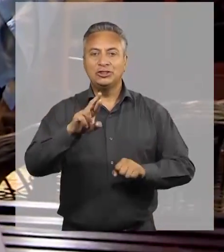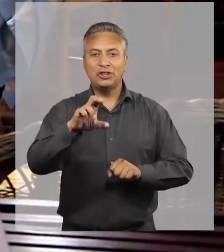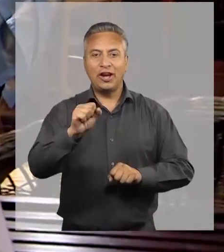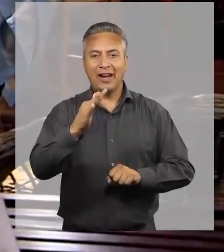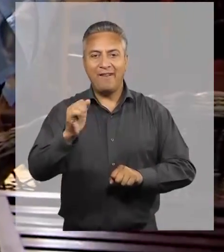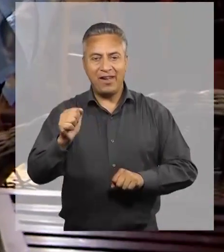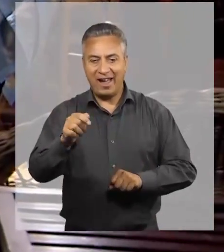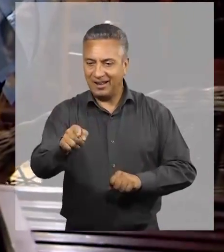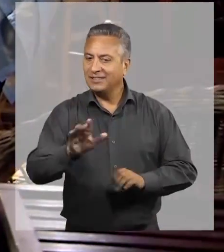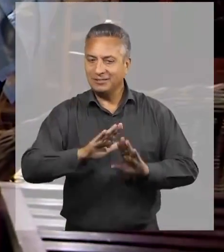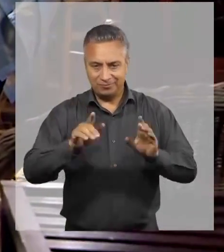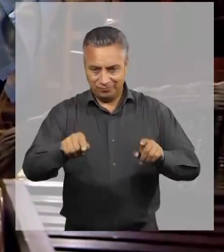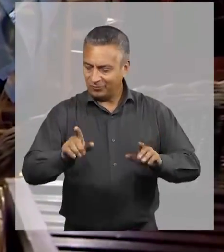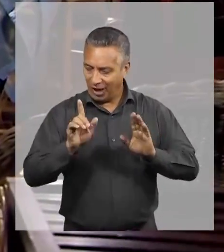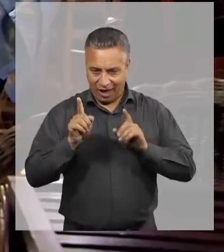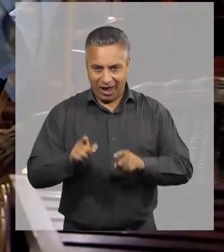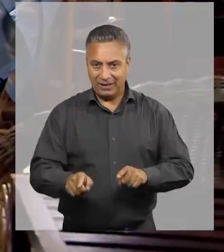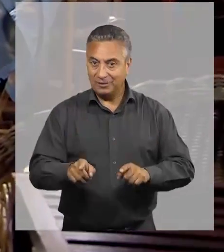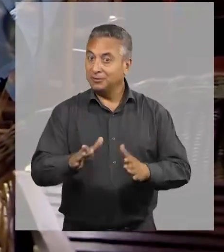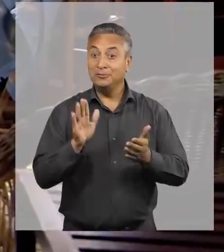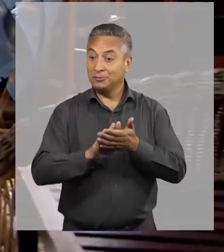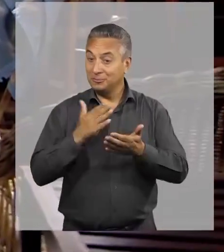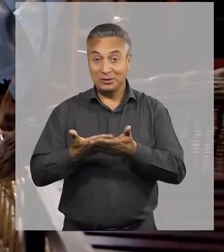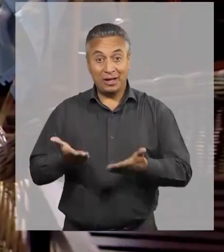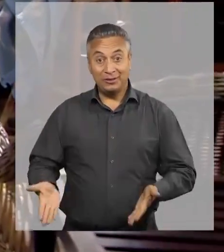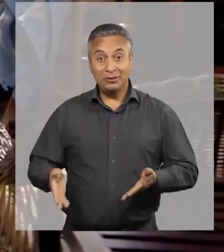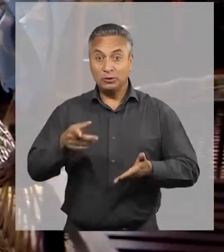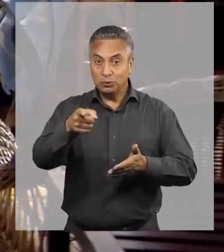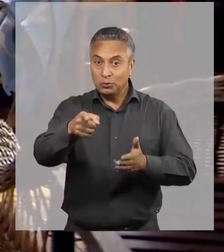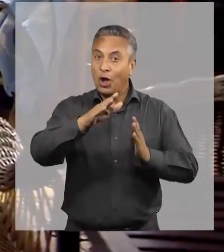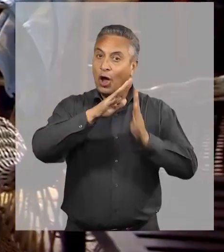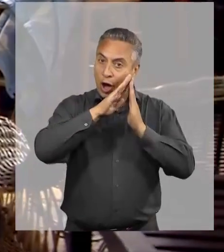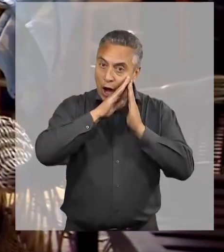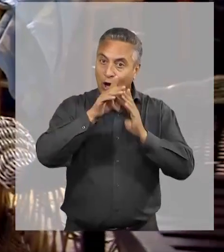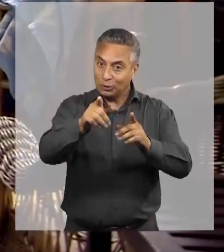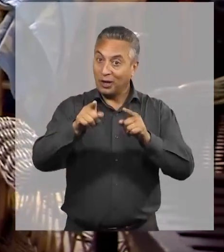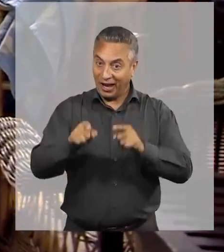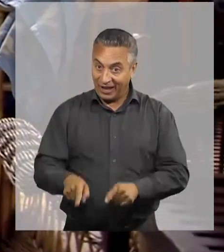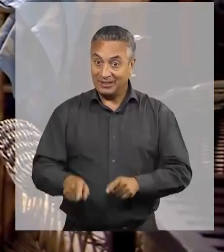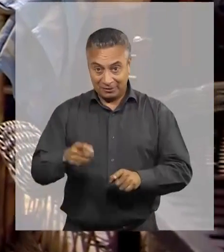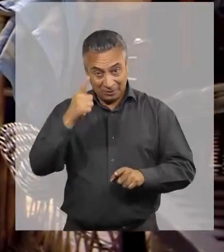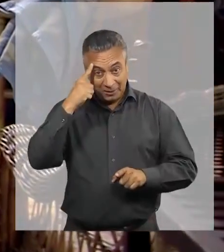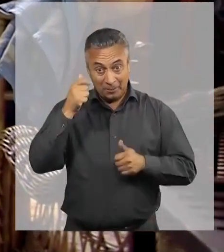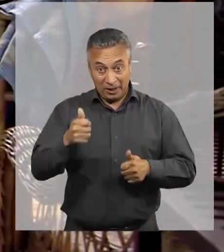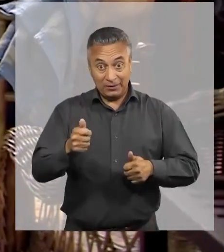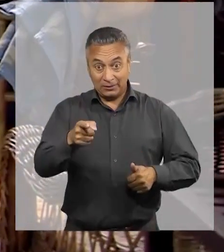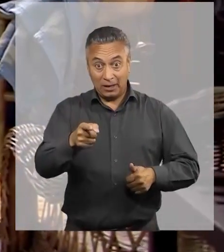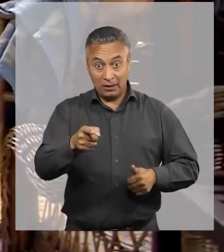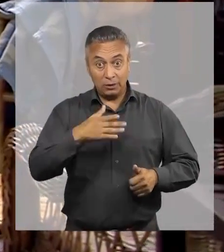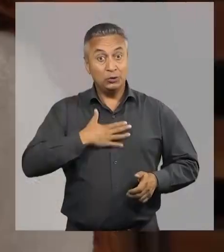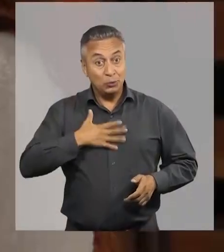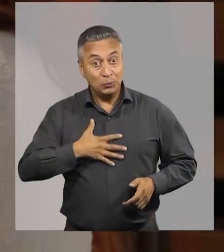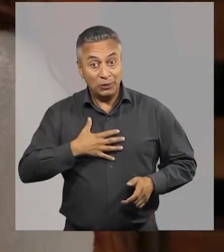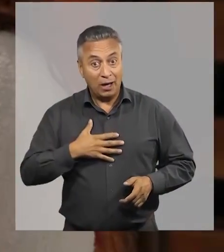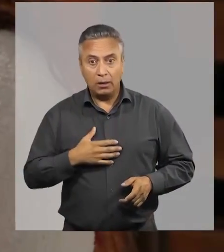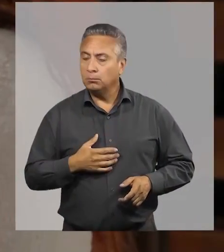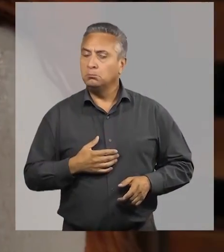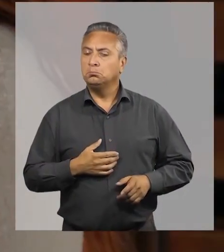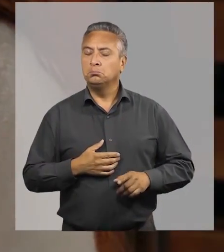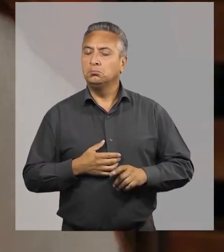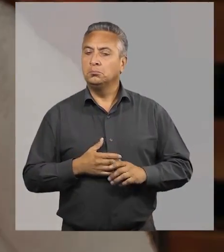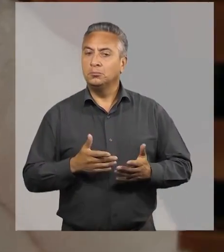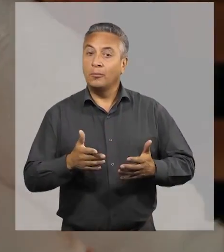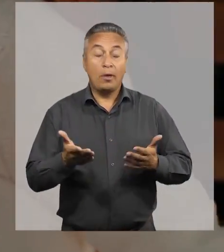Listo, Rafa, ya. Ay, ¿qué tal? Aquí vas a dormir tú mientras tanto, ¿te parece? ¿Te gusta?